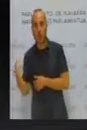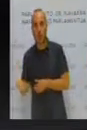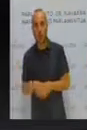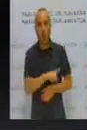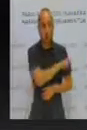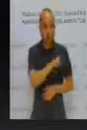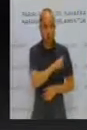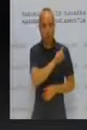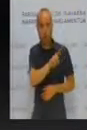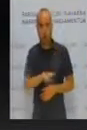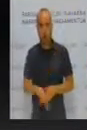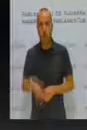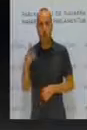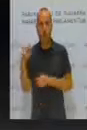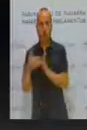y 12,